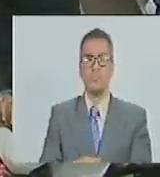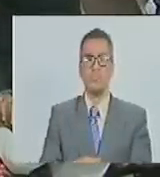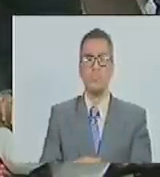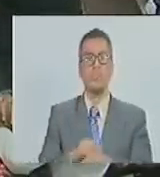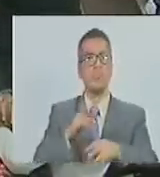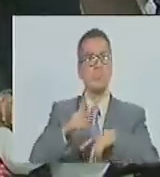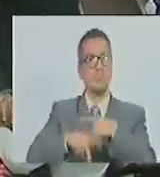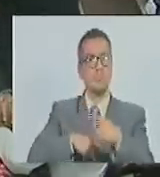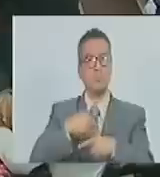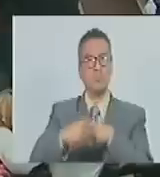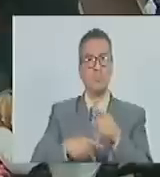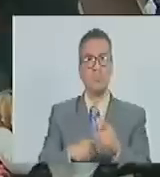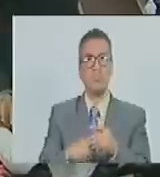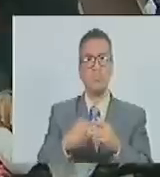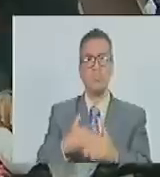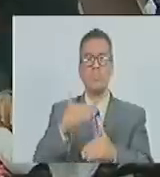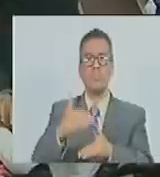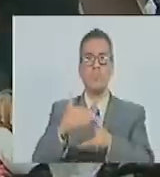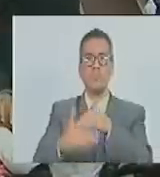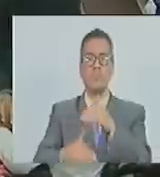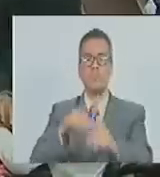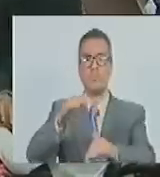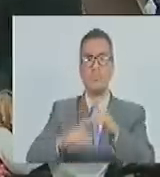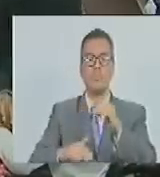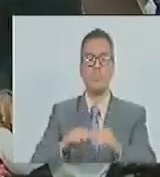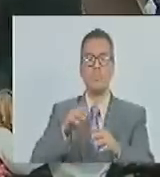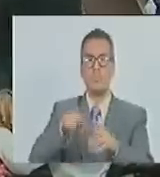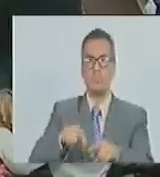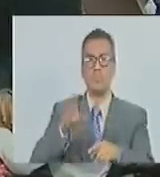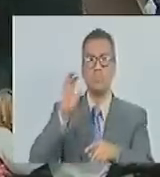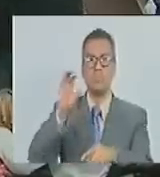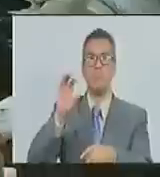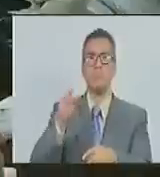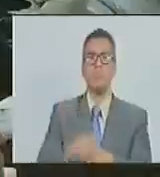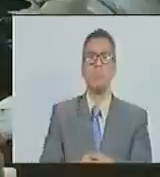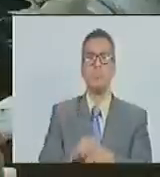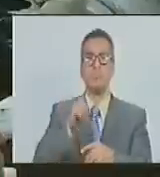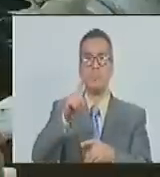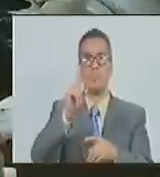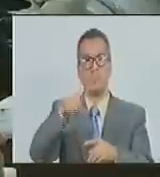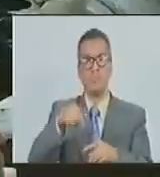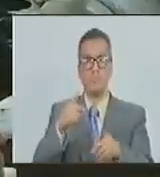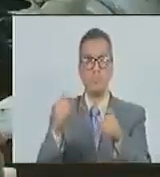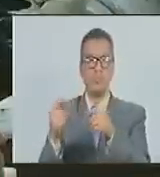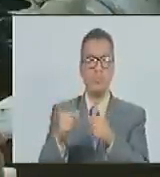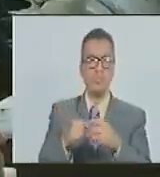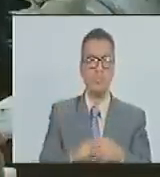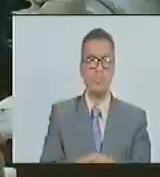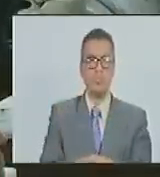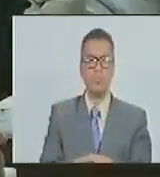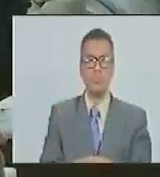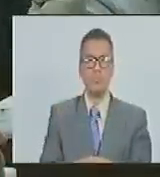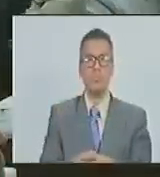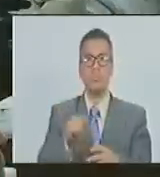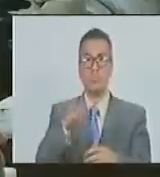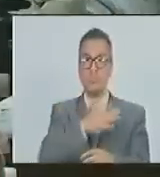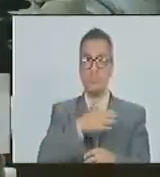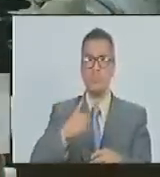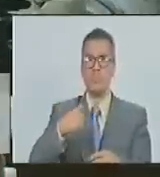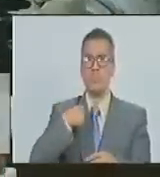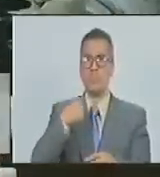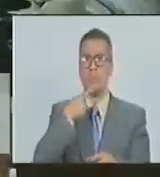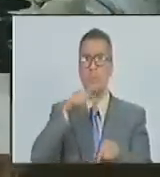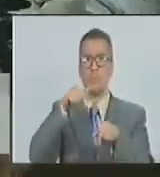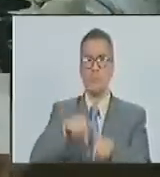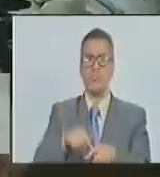el proceso de avance y estabilidad y paz del país, así como el económico. Y quiero desde